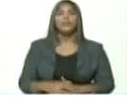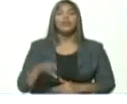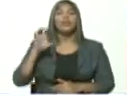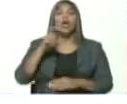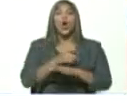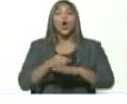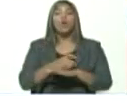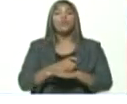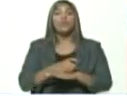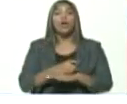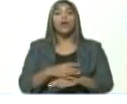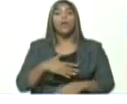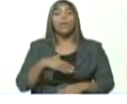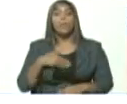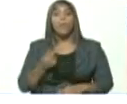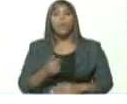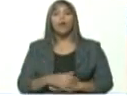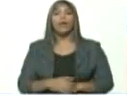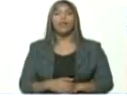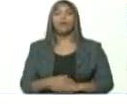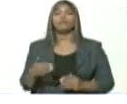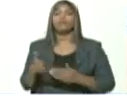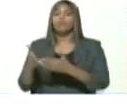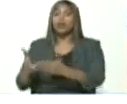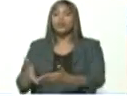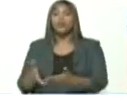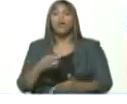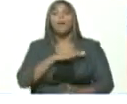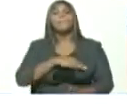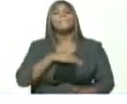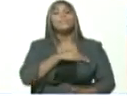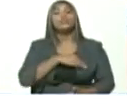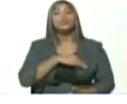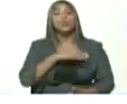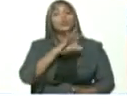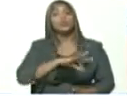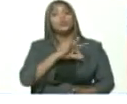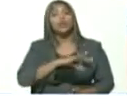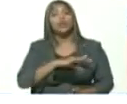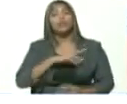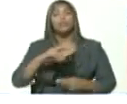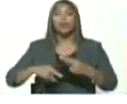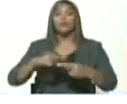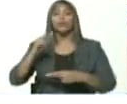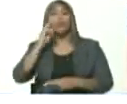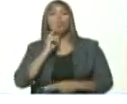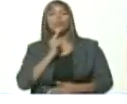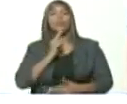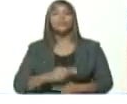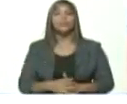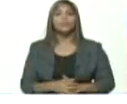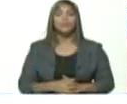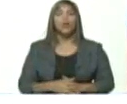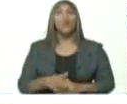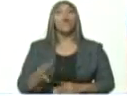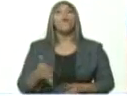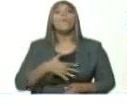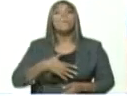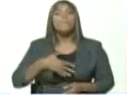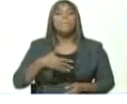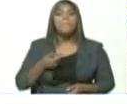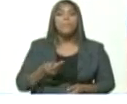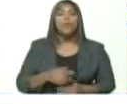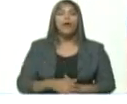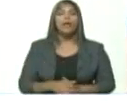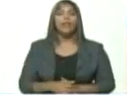de bienestar social de las misiones socialistas de la revolución bolivariana vuelva a agarrar su